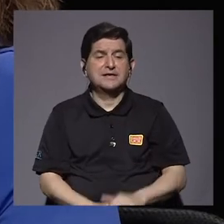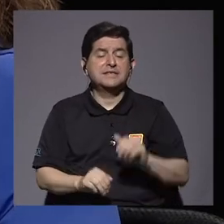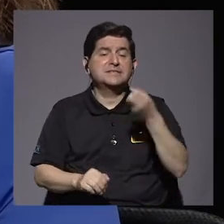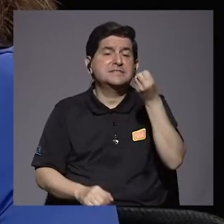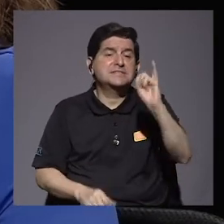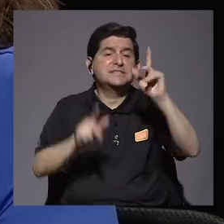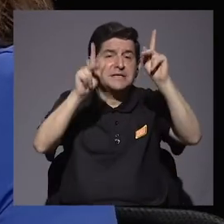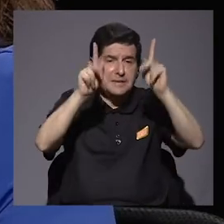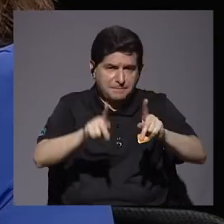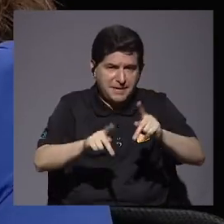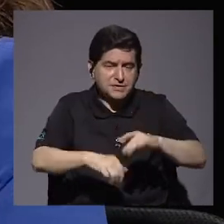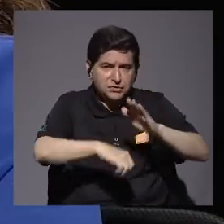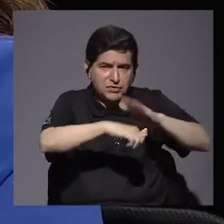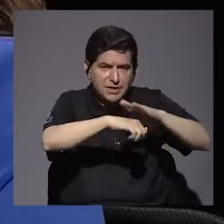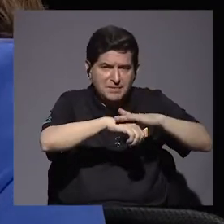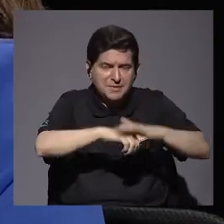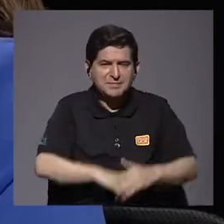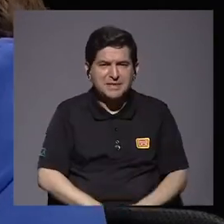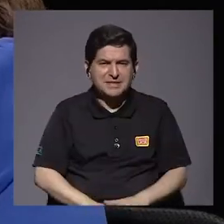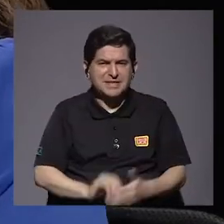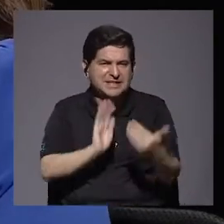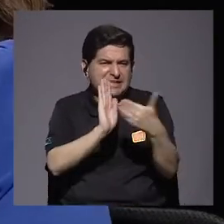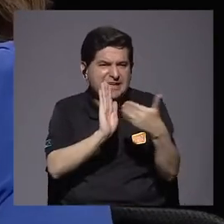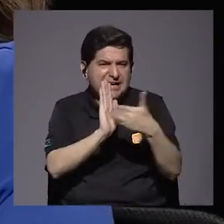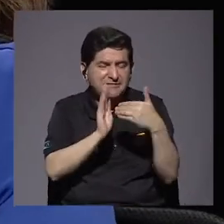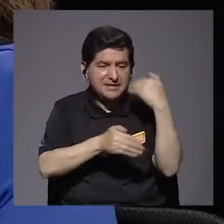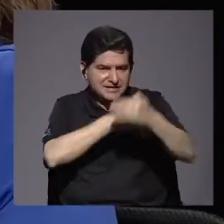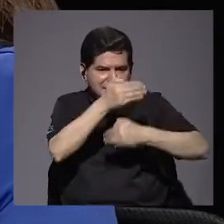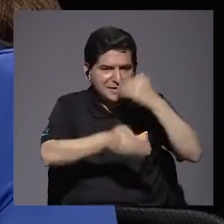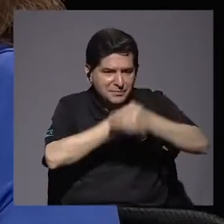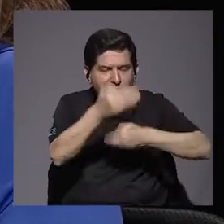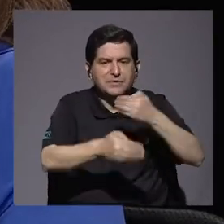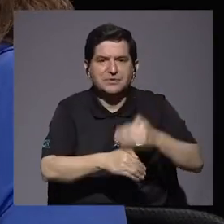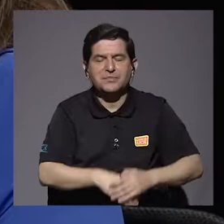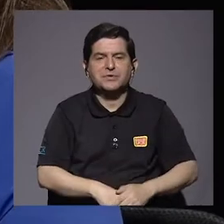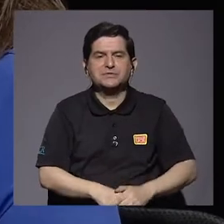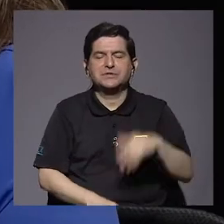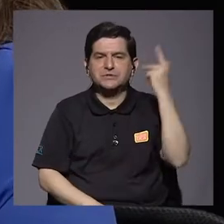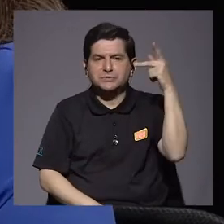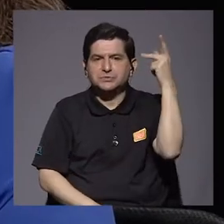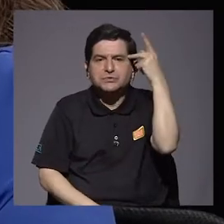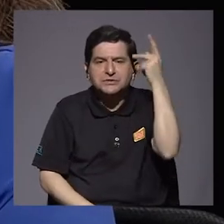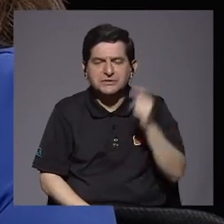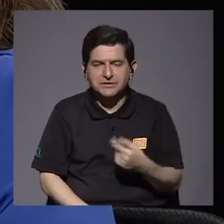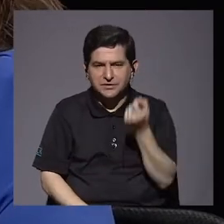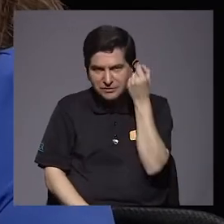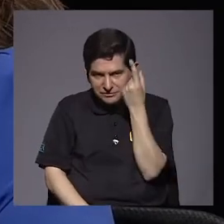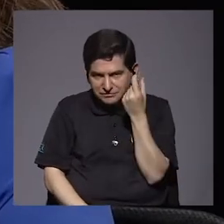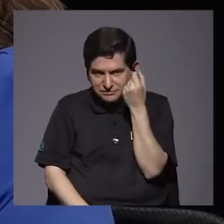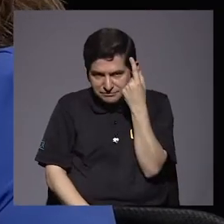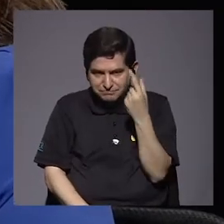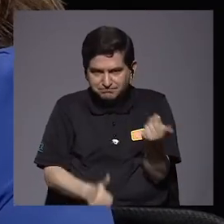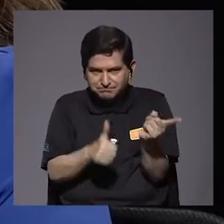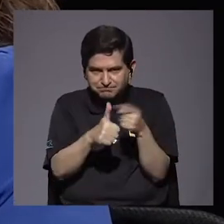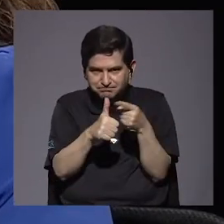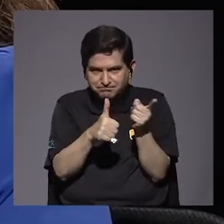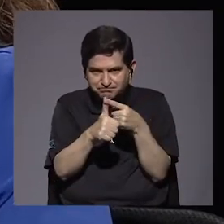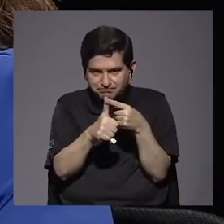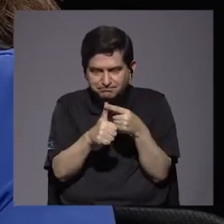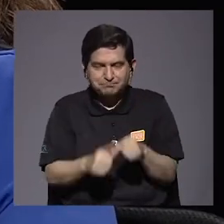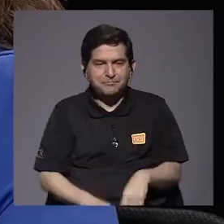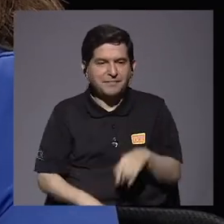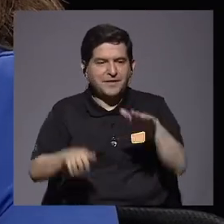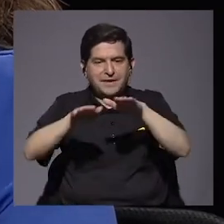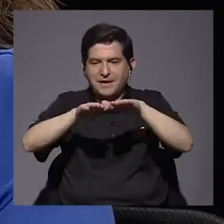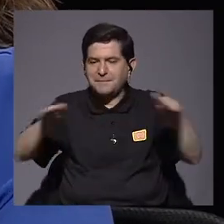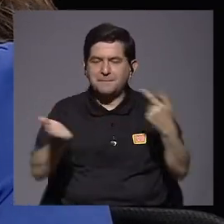persona se deja trastornar por esa militancia política. Es que tenemos que entender, lo primero que tenemos que poner sobre